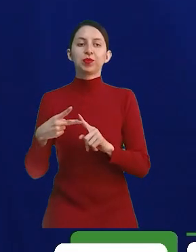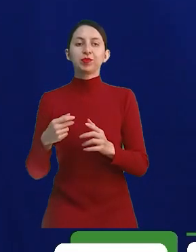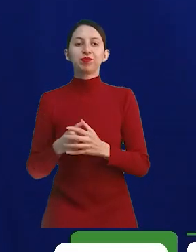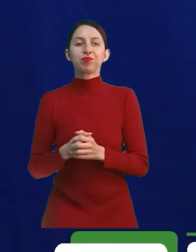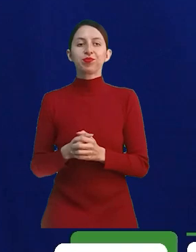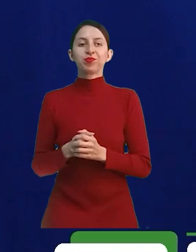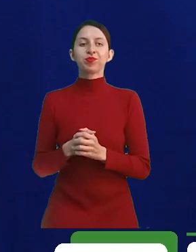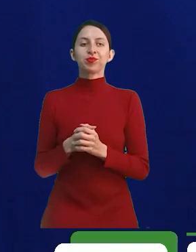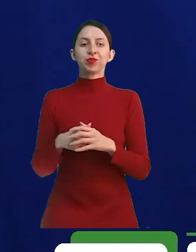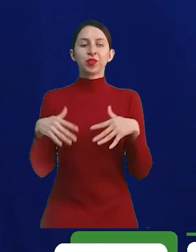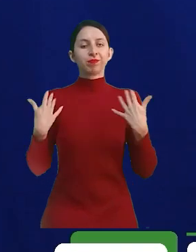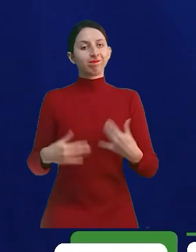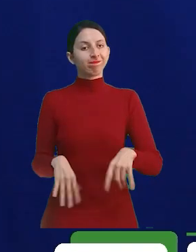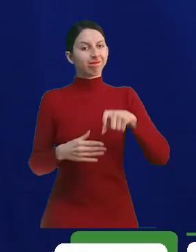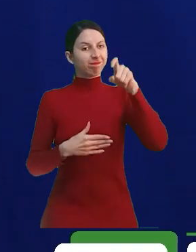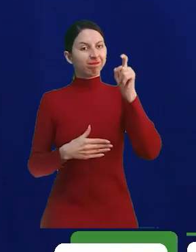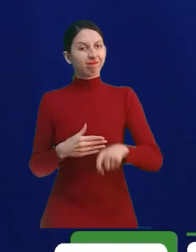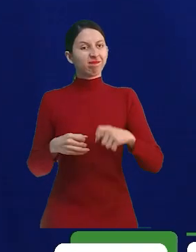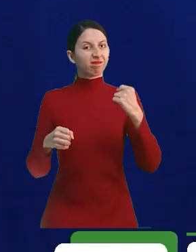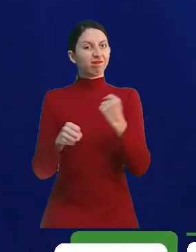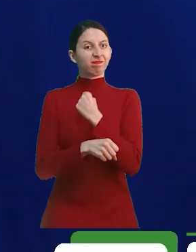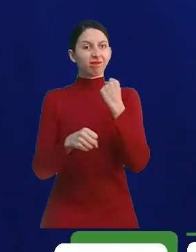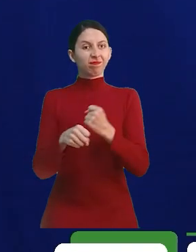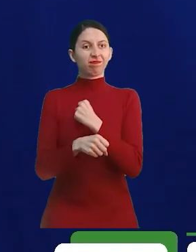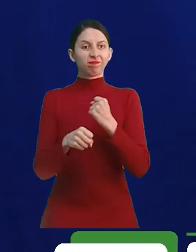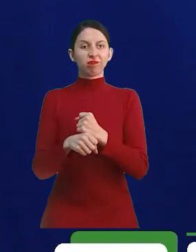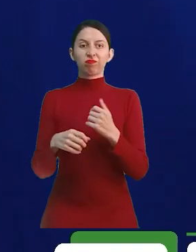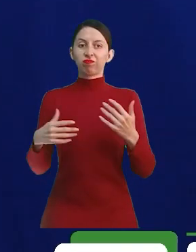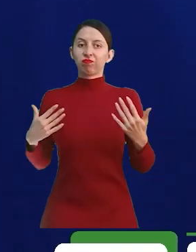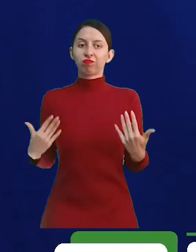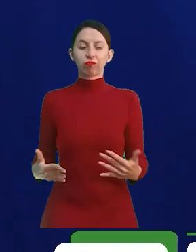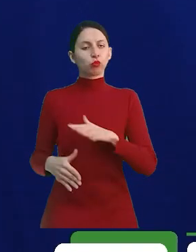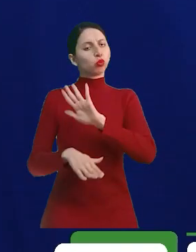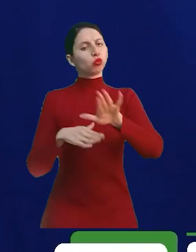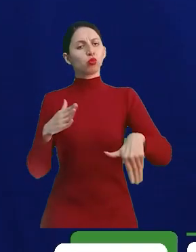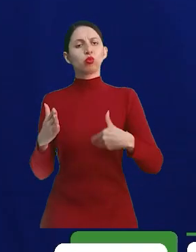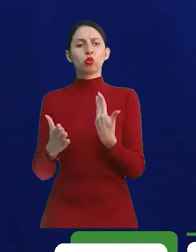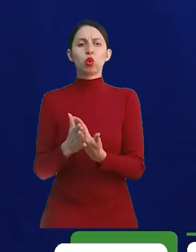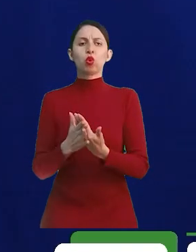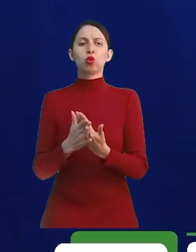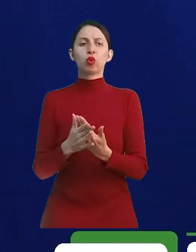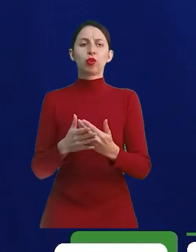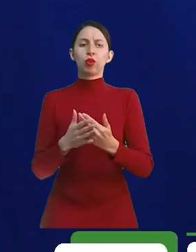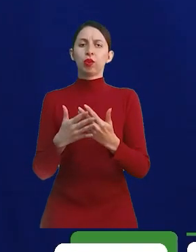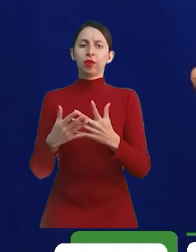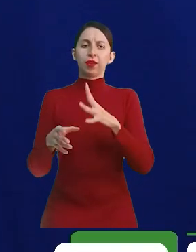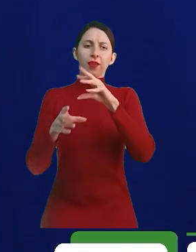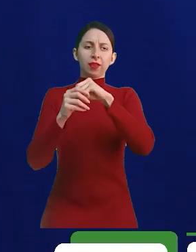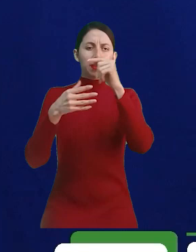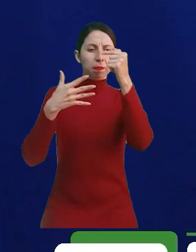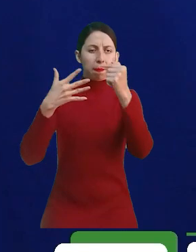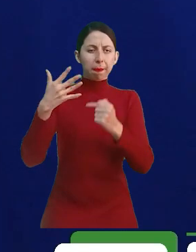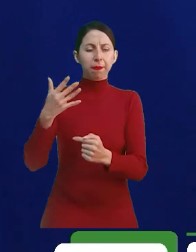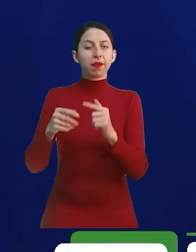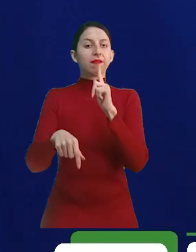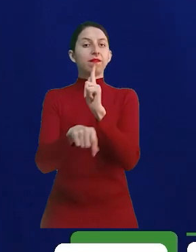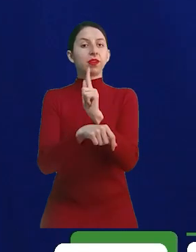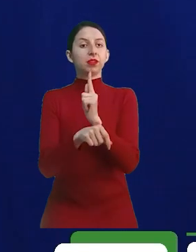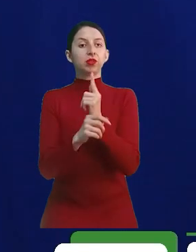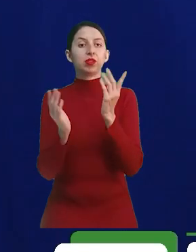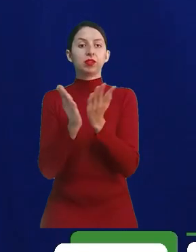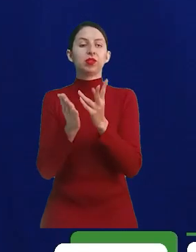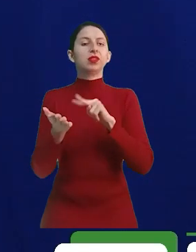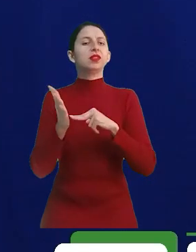nuestra propuesta es el de dignificar el trabajo de los distintos actores de los estamentos de nuestra